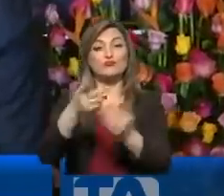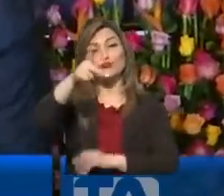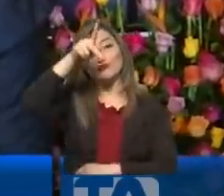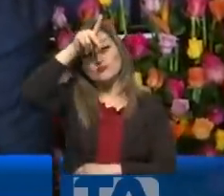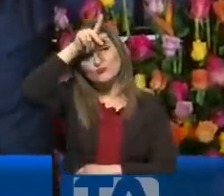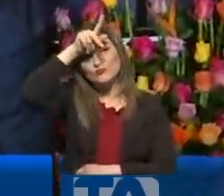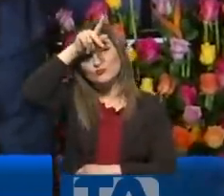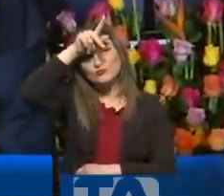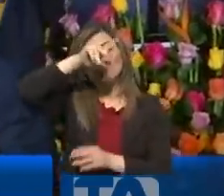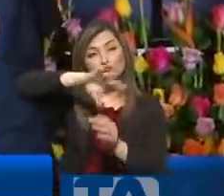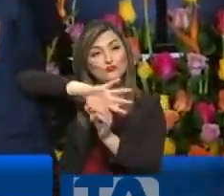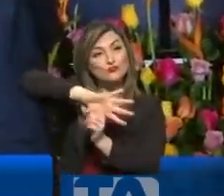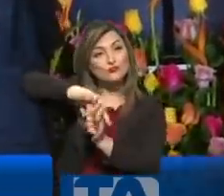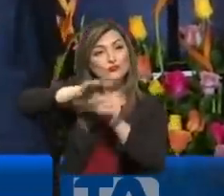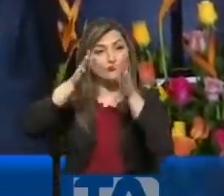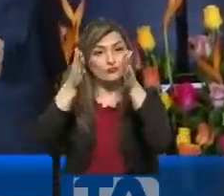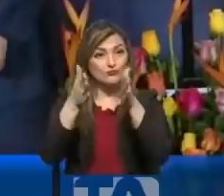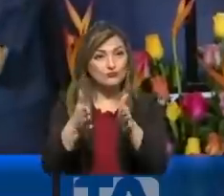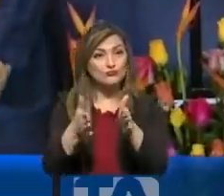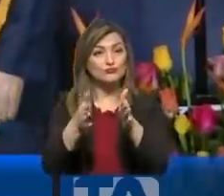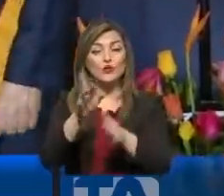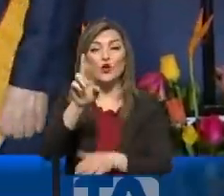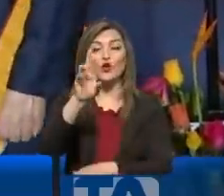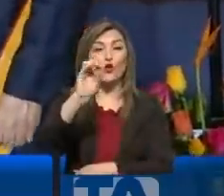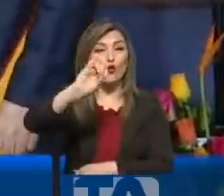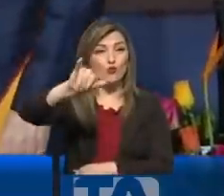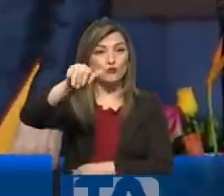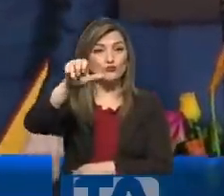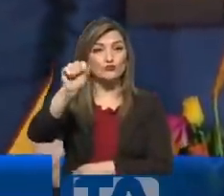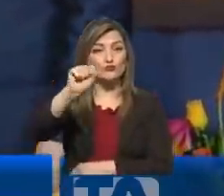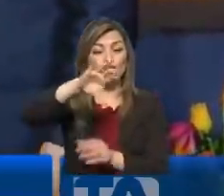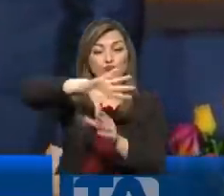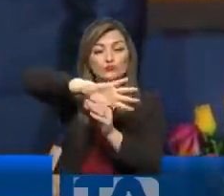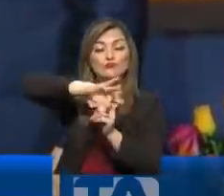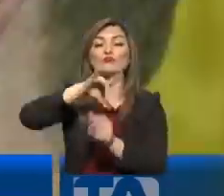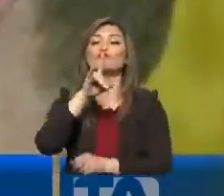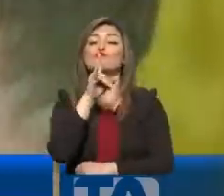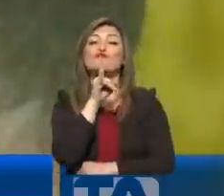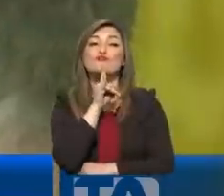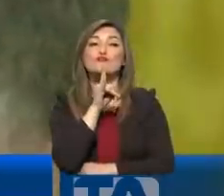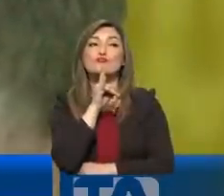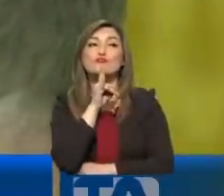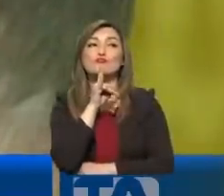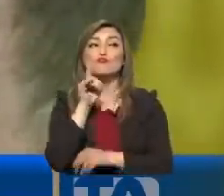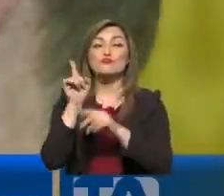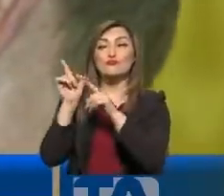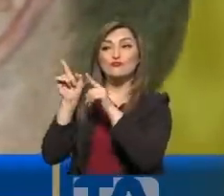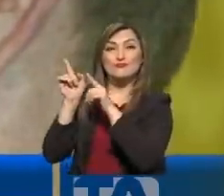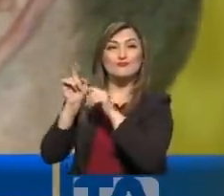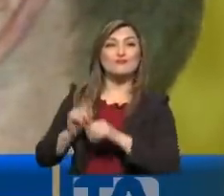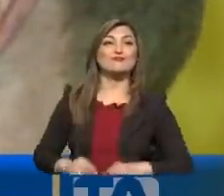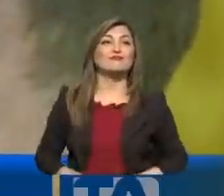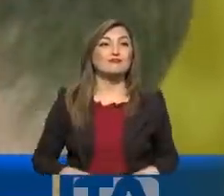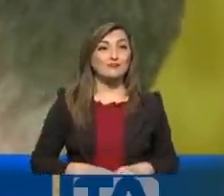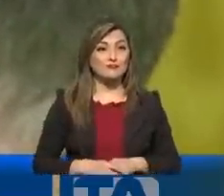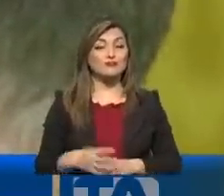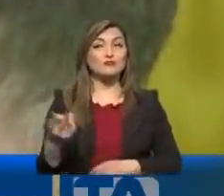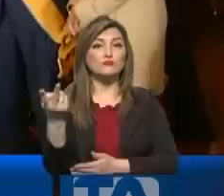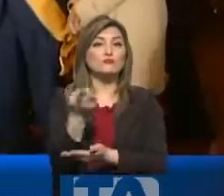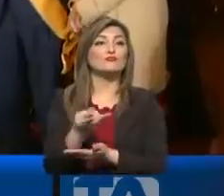del embajador de Perú, Vicente Rojas, y del embajador de Estados Unidos, Michael Fitzpatrick,